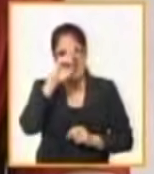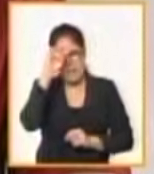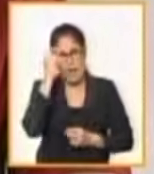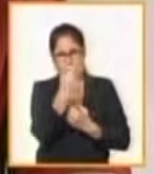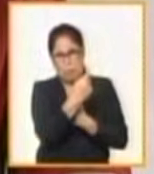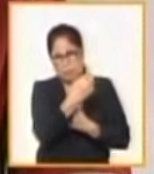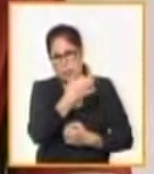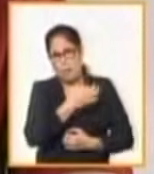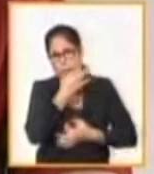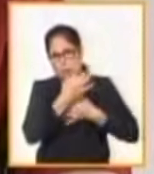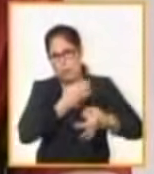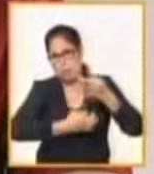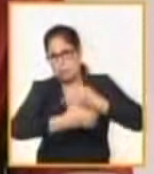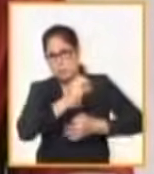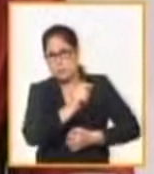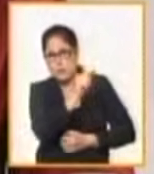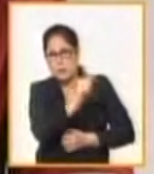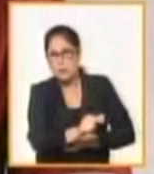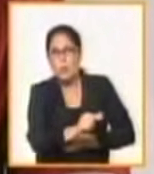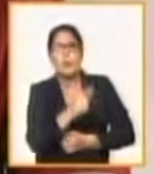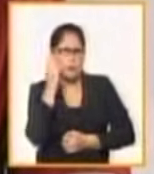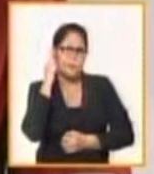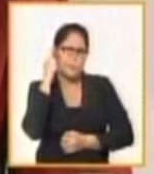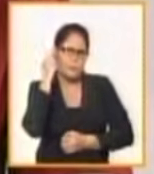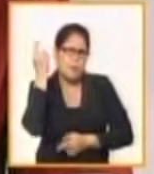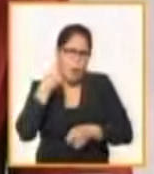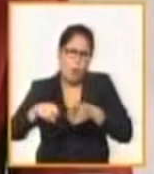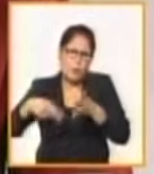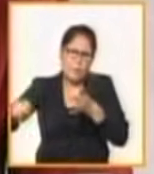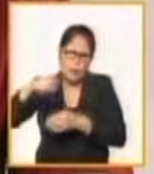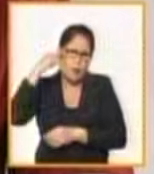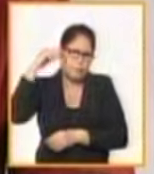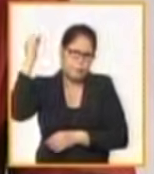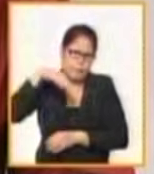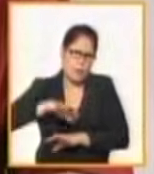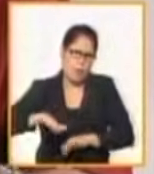Fernando, y yo lo sabía también por Argelier y por María Teresa Linares.